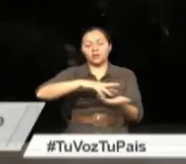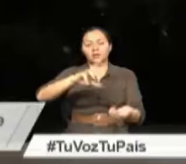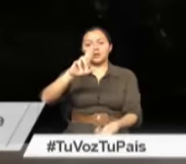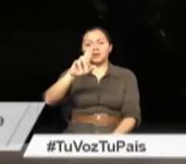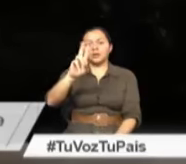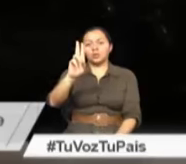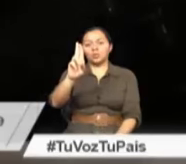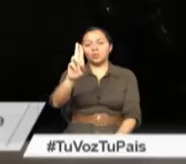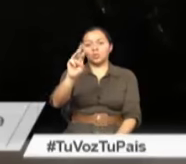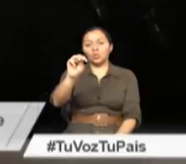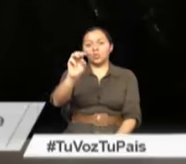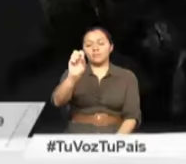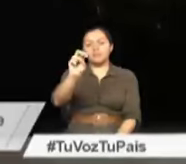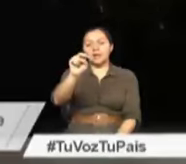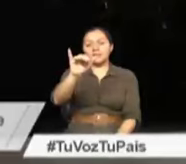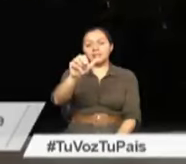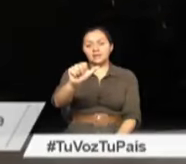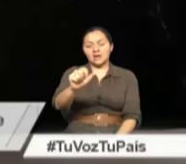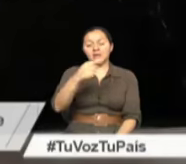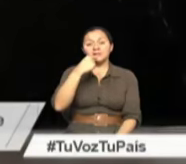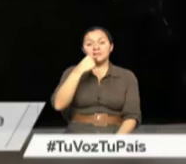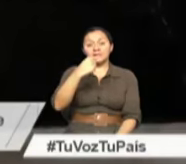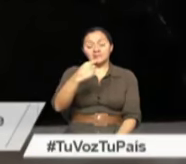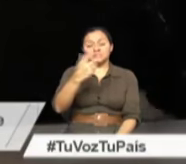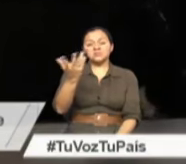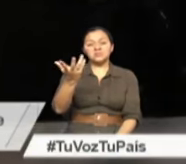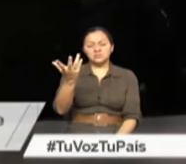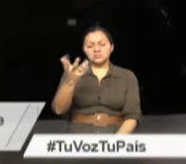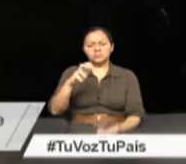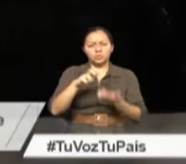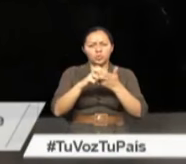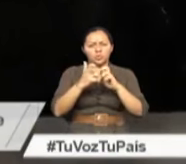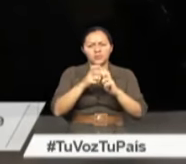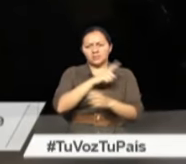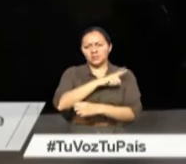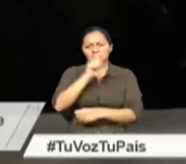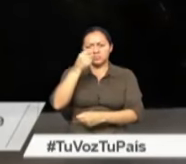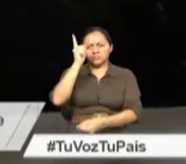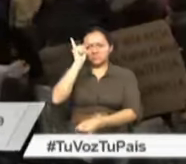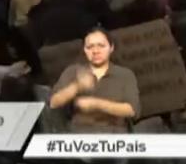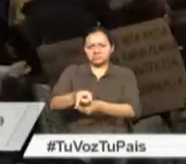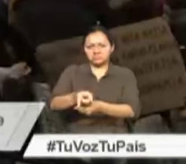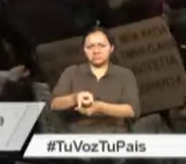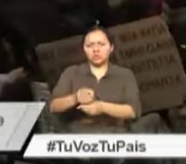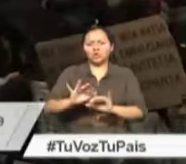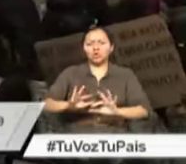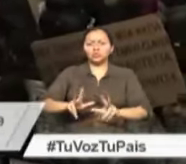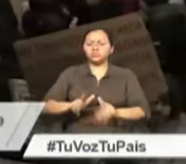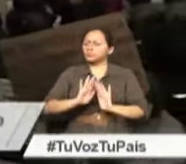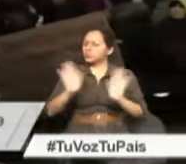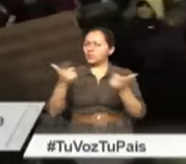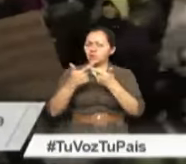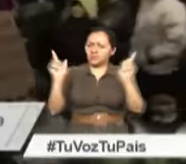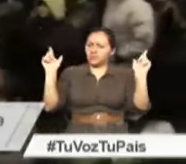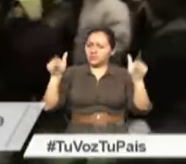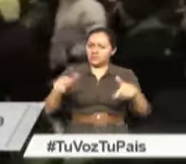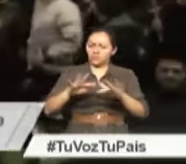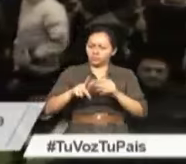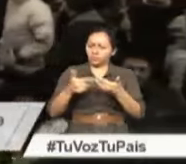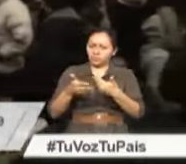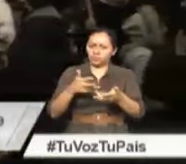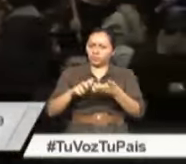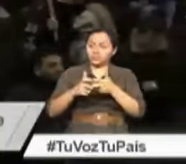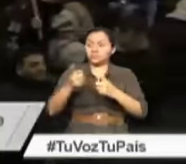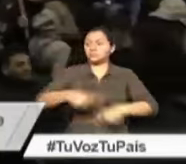manifestaciones masivas que lograron dar marcha atrás a un polémico decreto que despenalizaba delitos de corrupción. Por se días